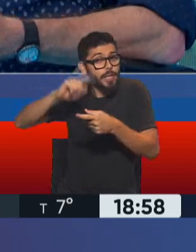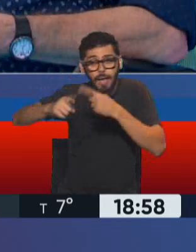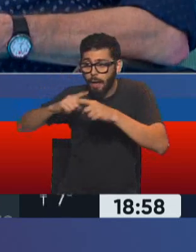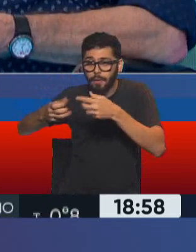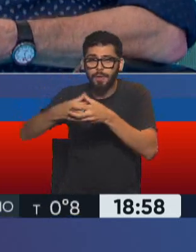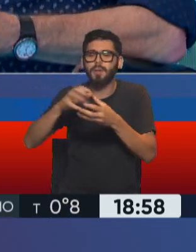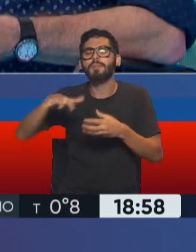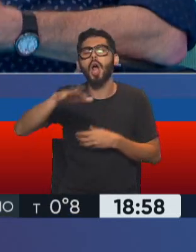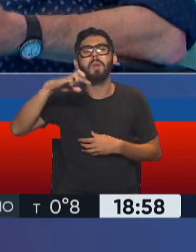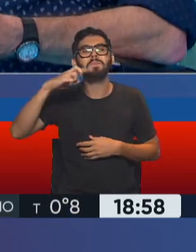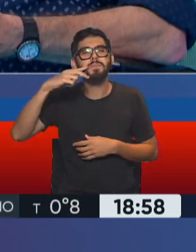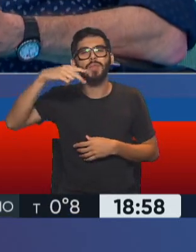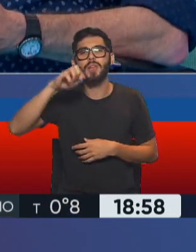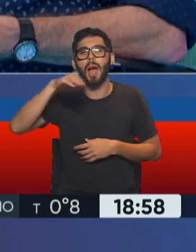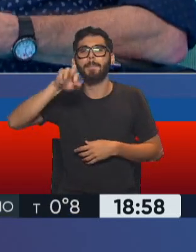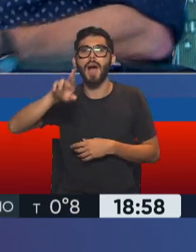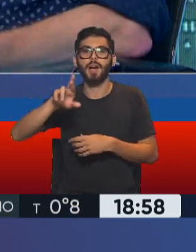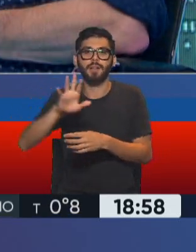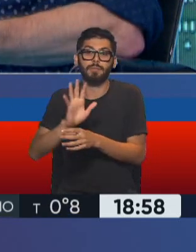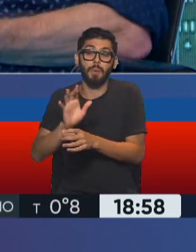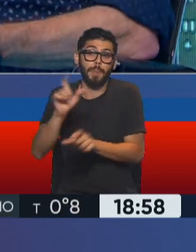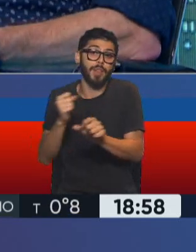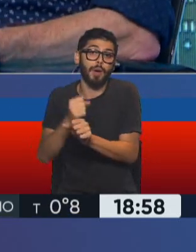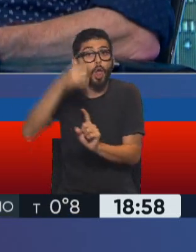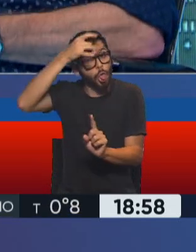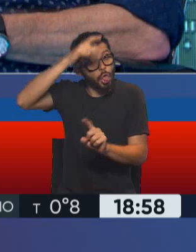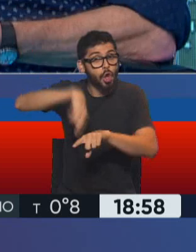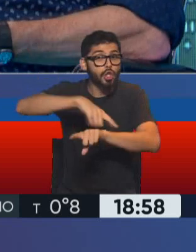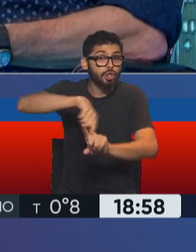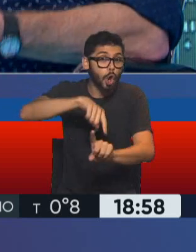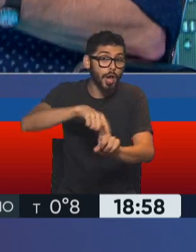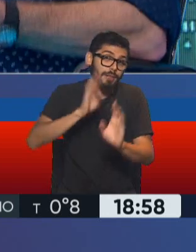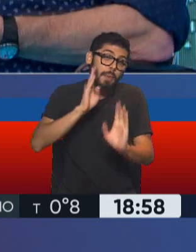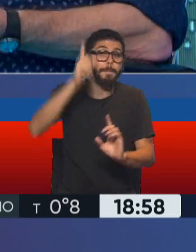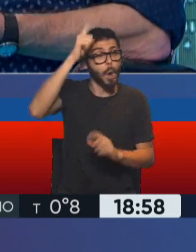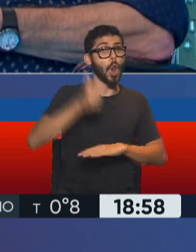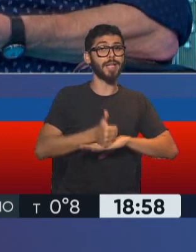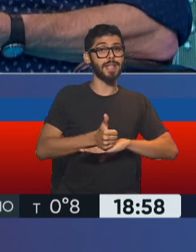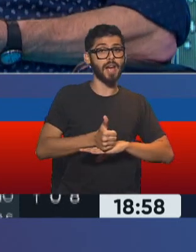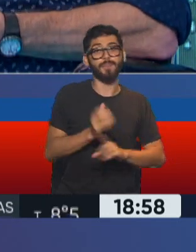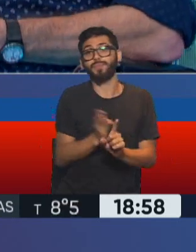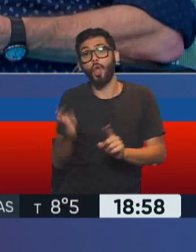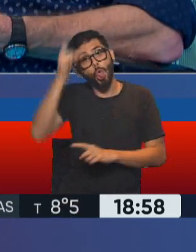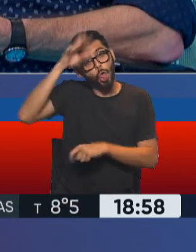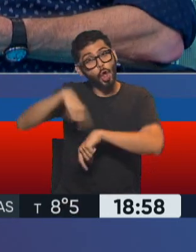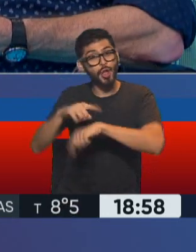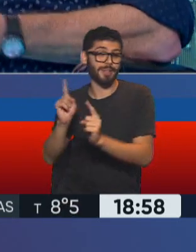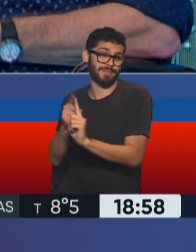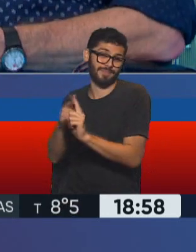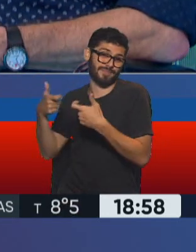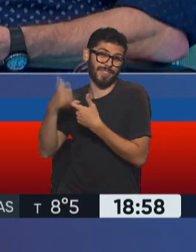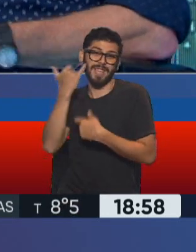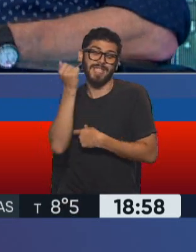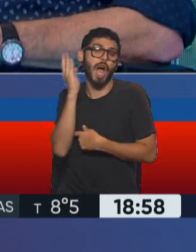policía trabajaba 12 horas para la policía y 12 horas para Jabrán, ¿no? Y también estaba la figura de Gregorio